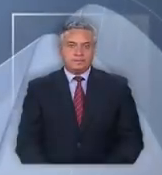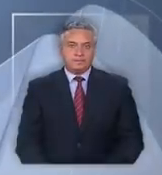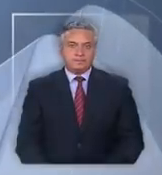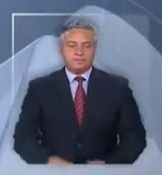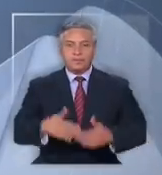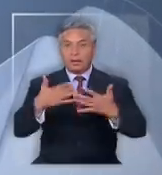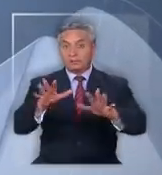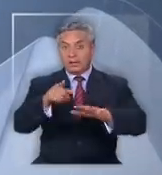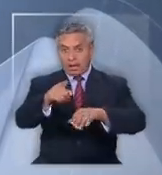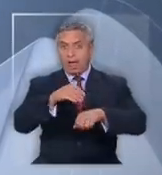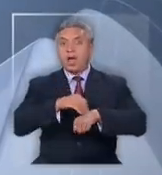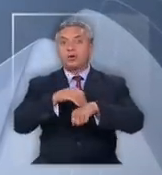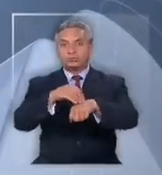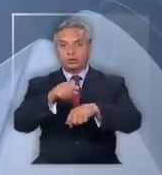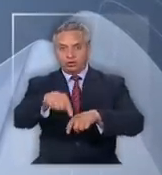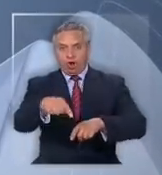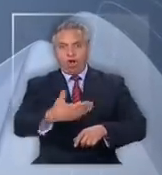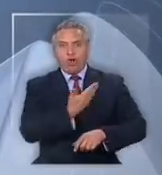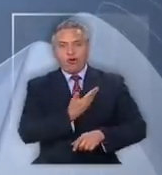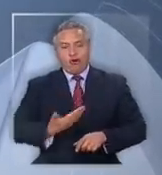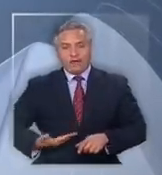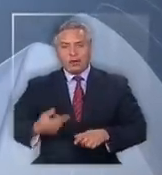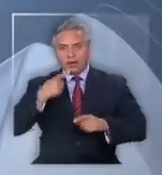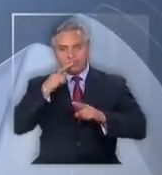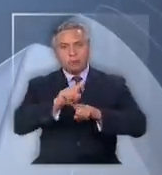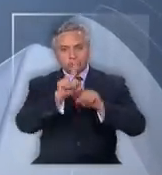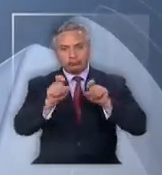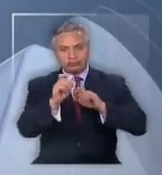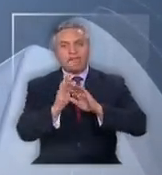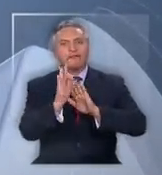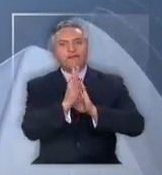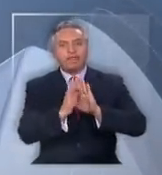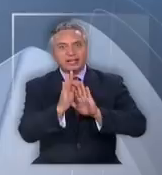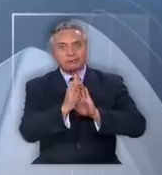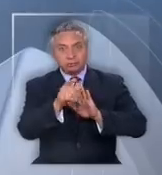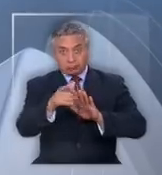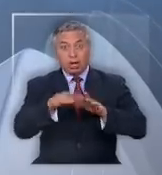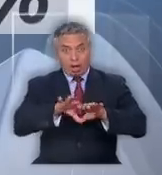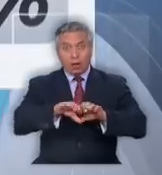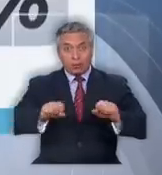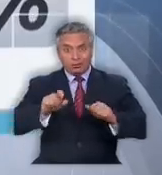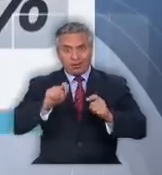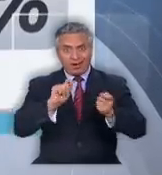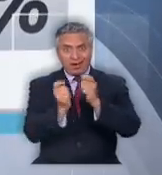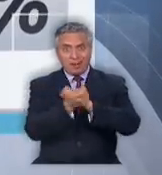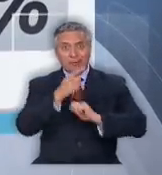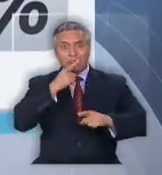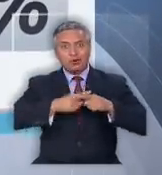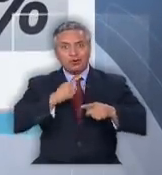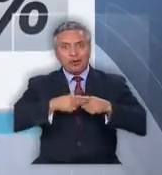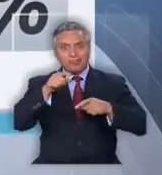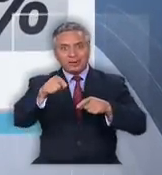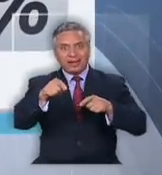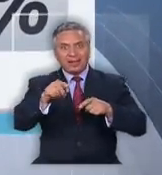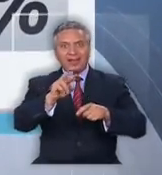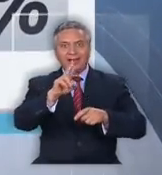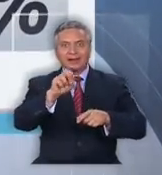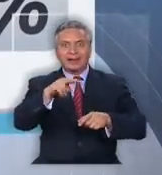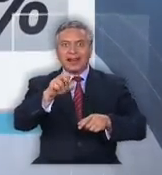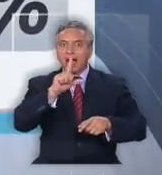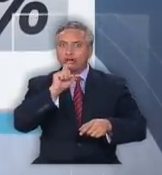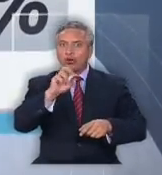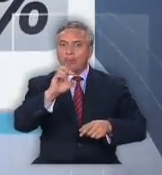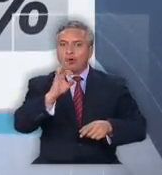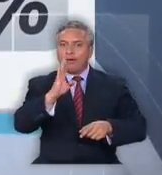Tras lo anunciado hoy por el gobierno, preguntamos en Facebook: ¿estás de acuerdo con el cambio de nombre del parque fluvial Renato Provete tras